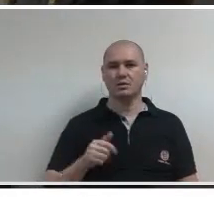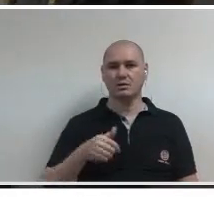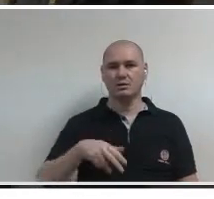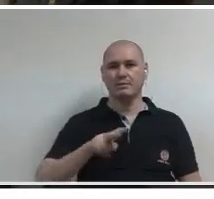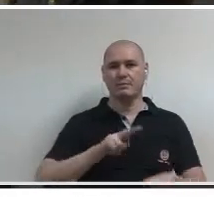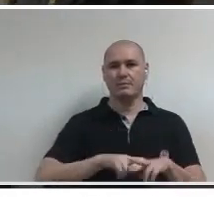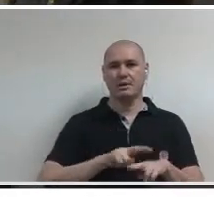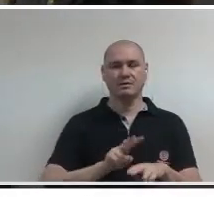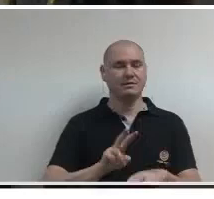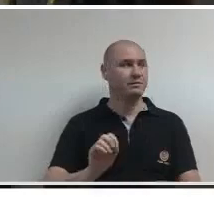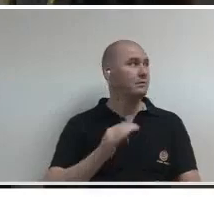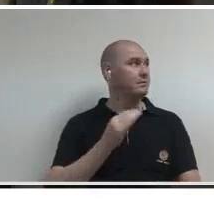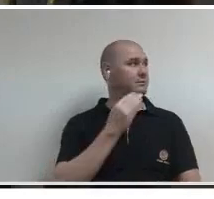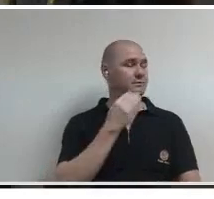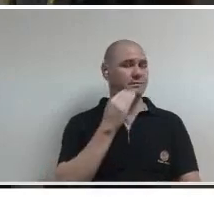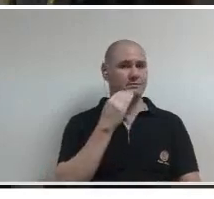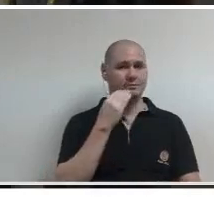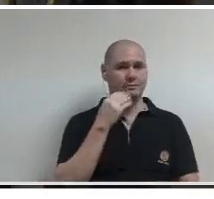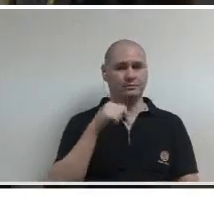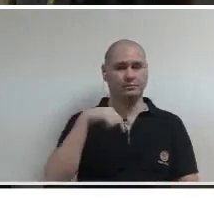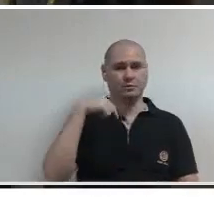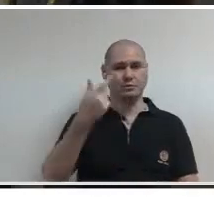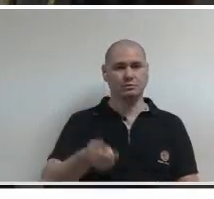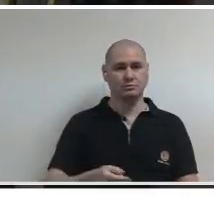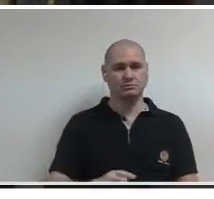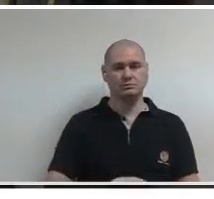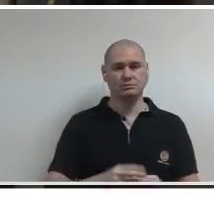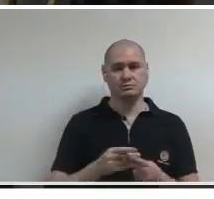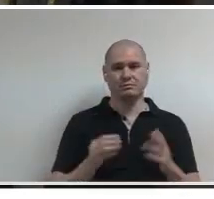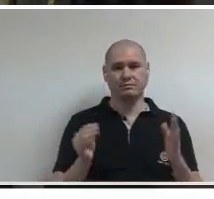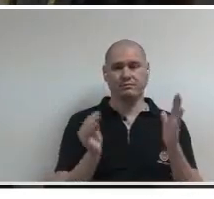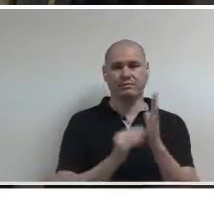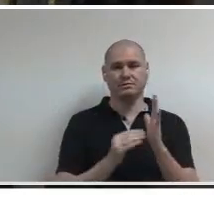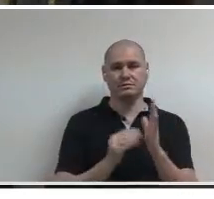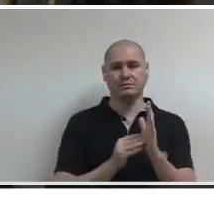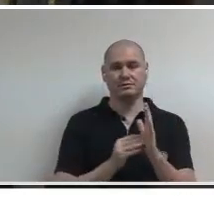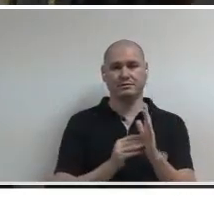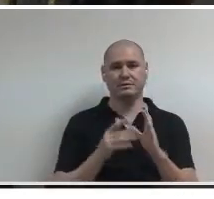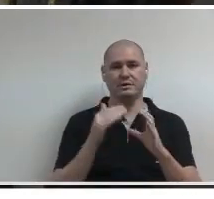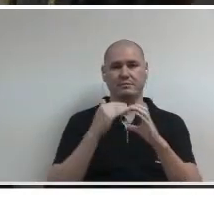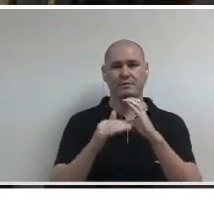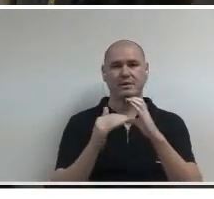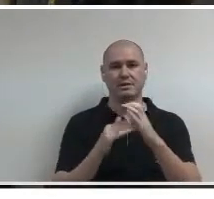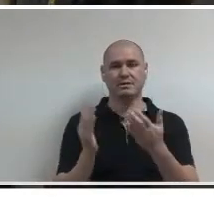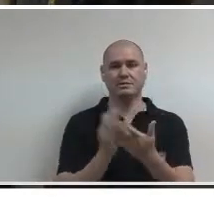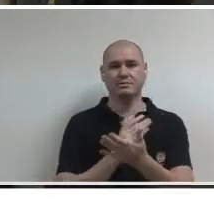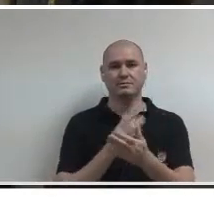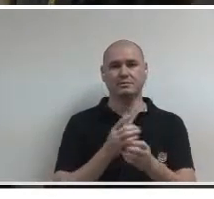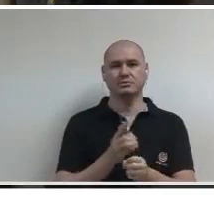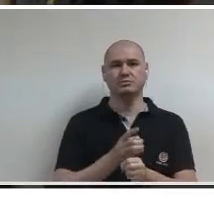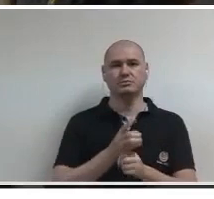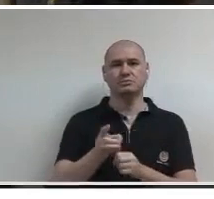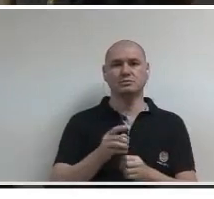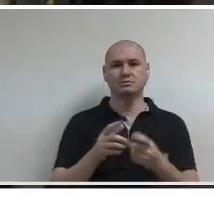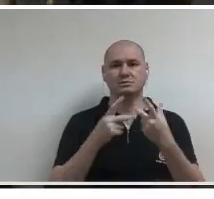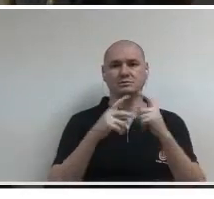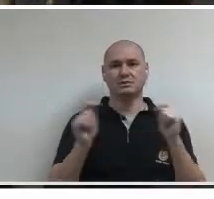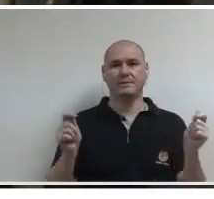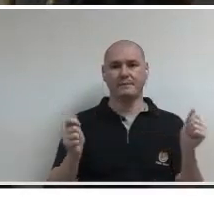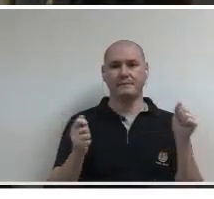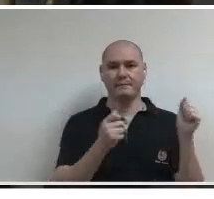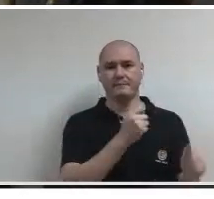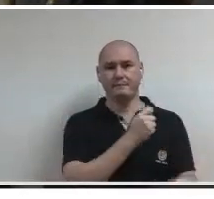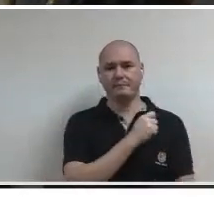Catuete, expediente electrónico. Oye, muy bien. ¿Estás opeca tú? El expediente electrónico. ¿Abogada poco indipe? Judicial de San Pedro. Oye,